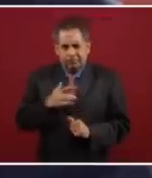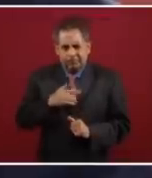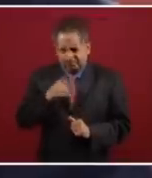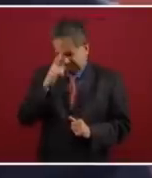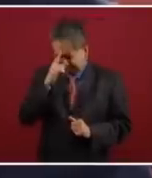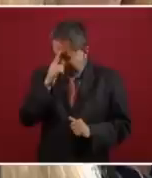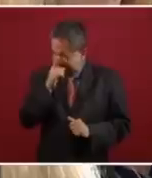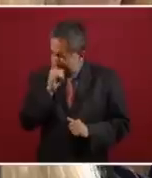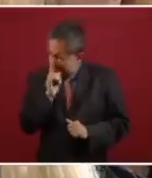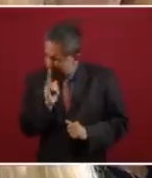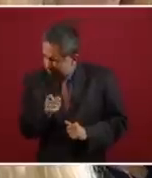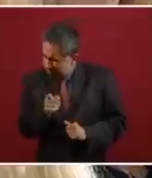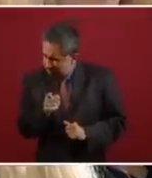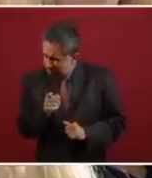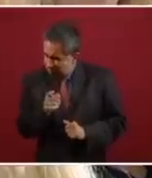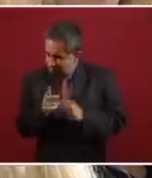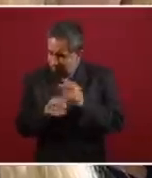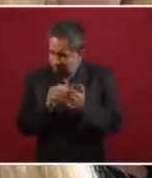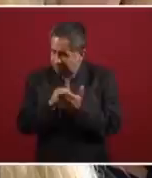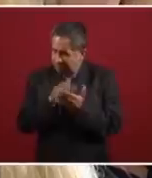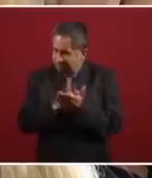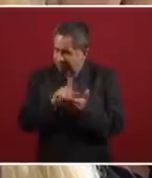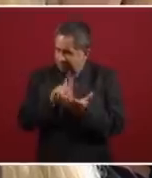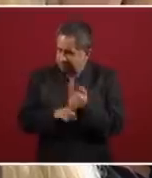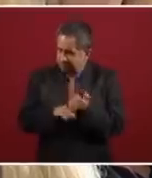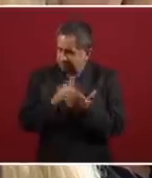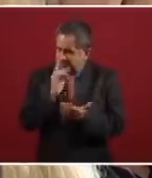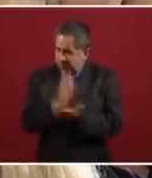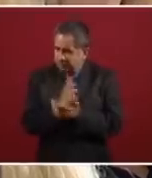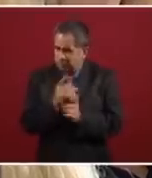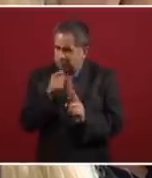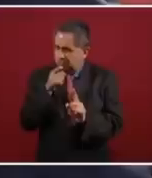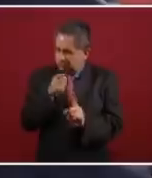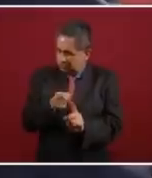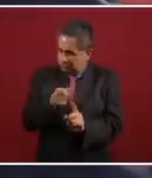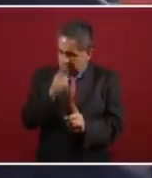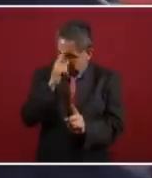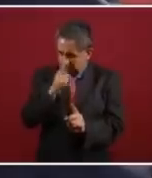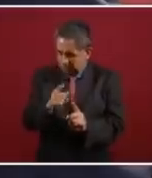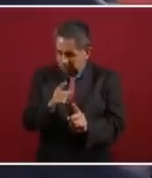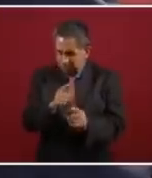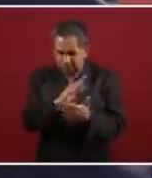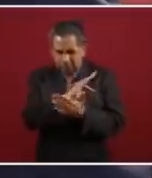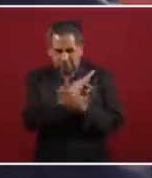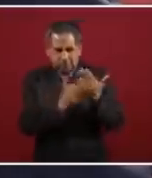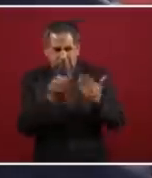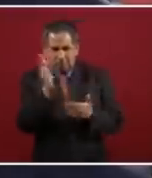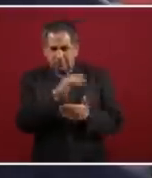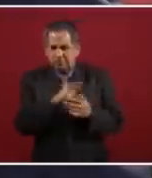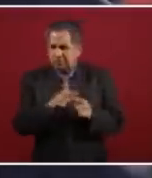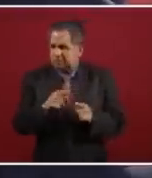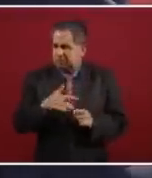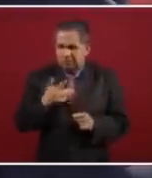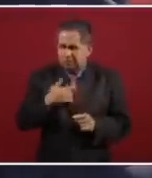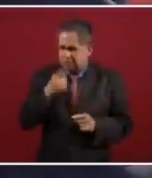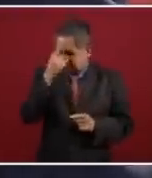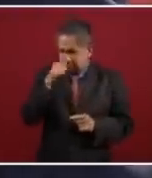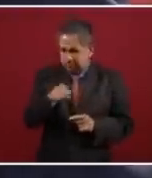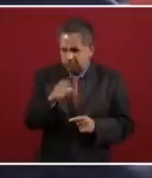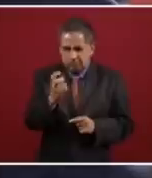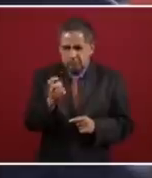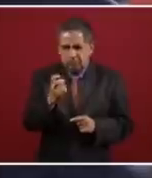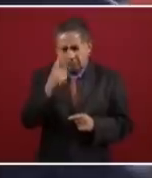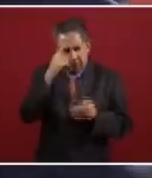consciente de que eso aplique solo para las factureras. Creo que es